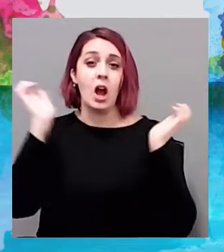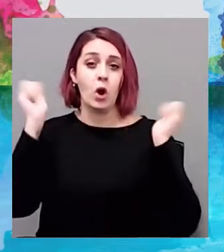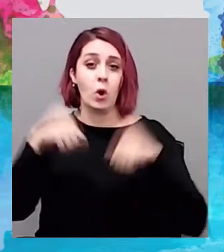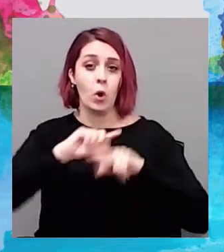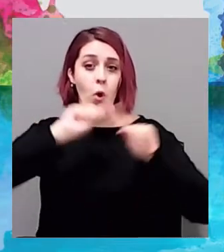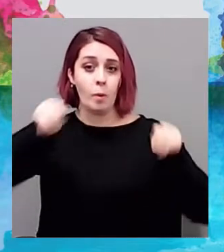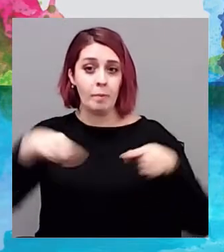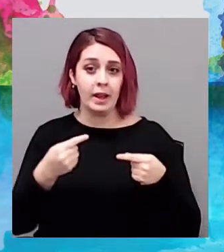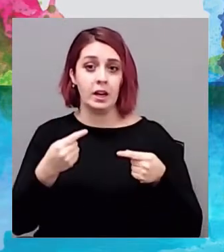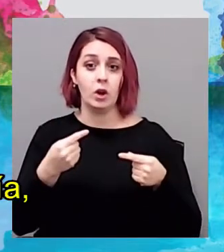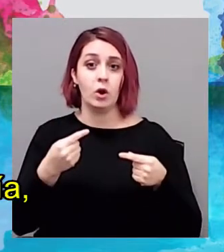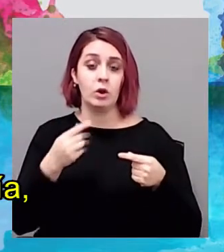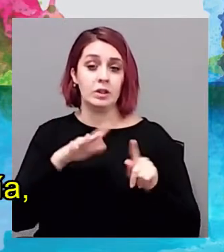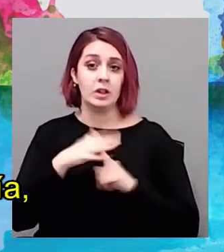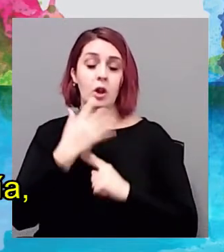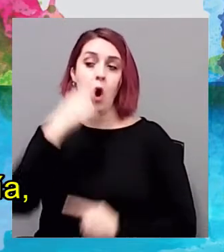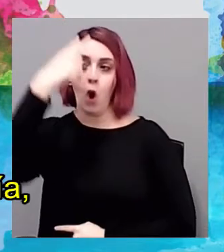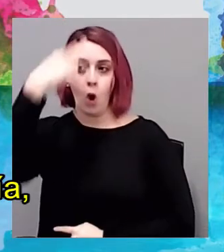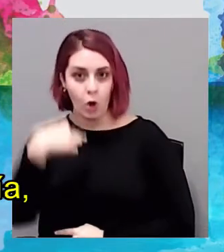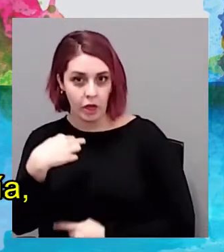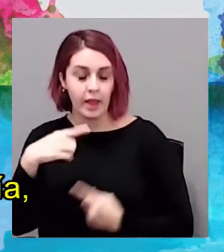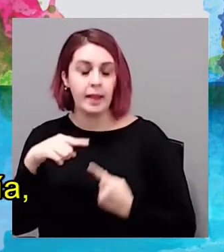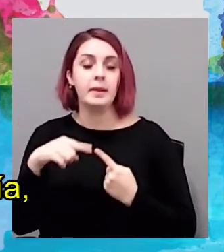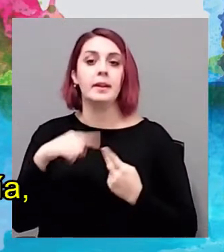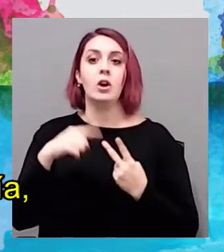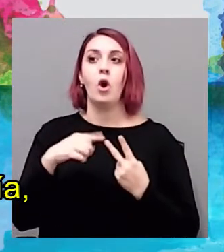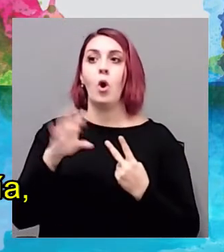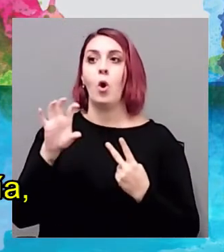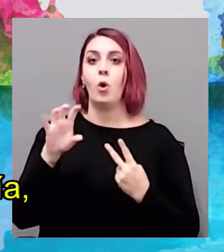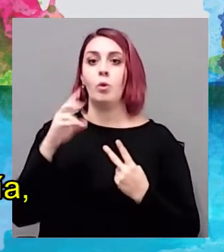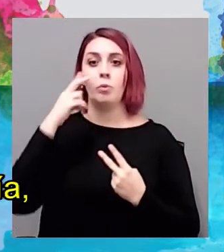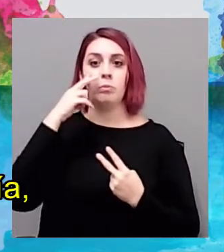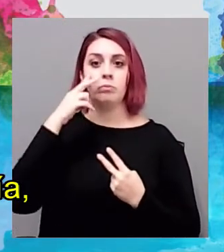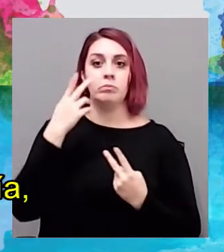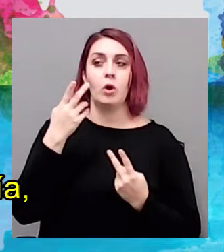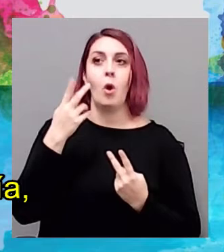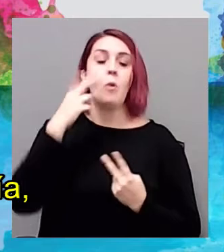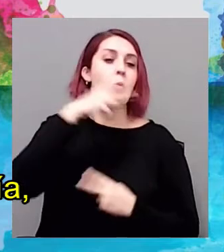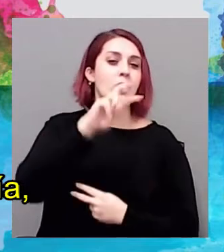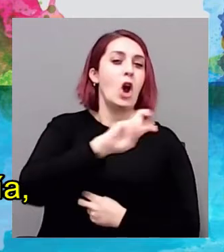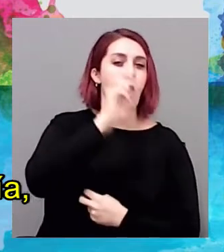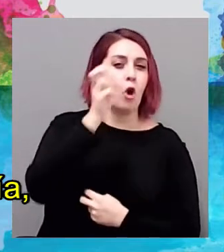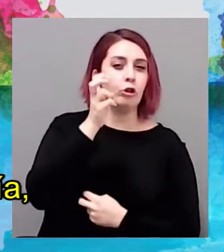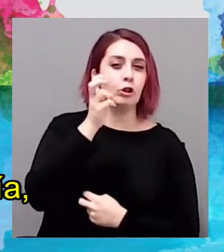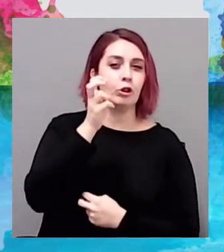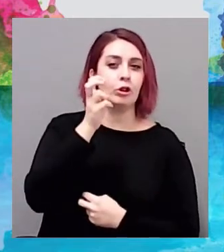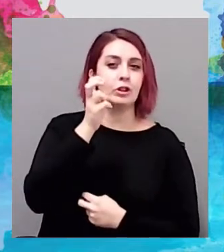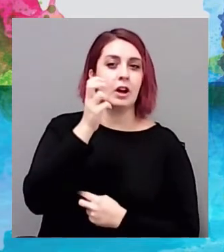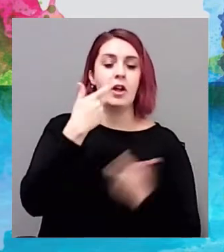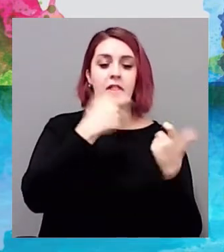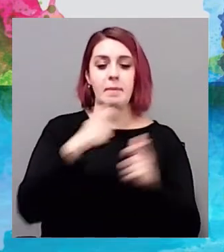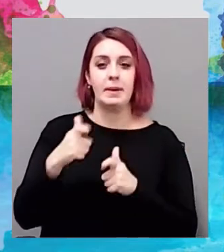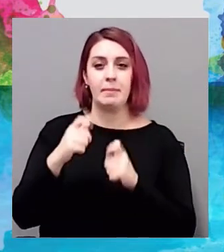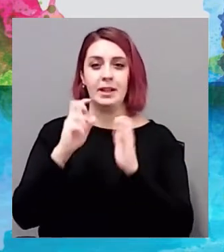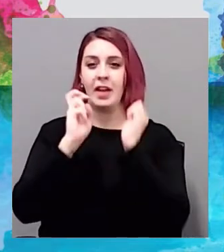caso, con la ONCE y con diferentes museos, otros museos y departamentos de arqueología.